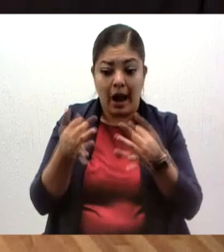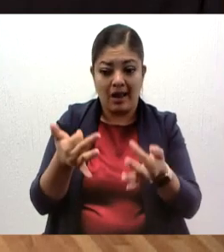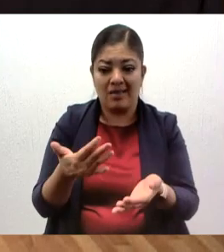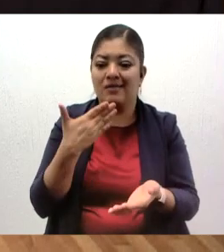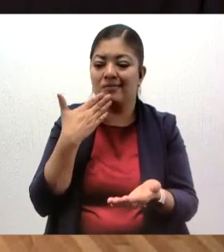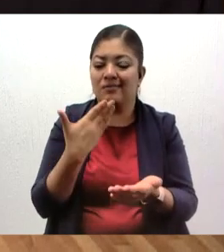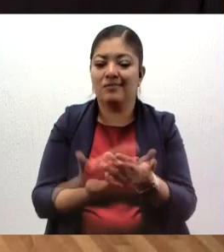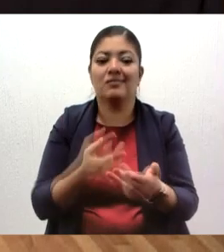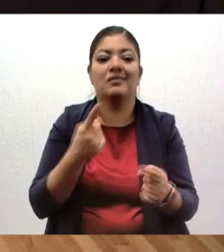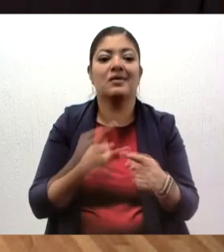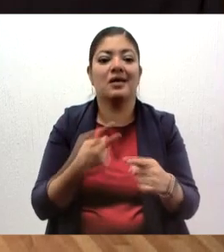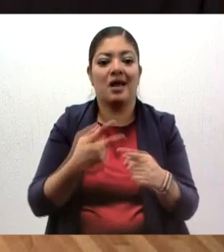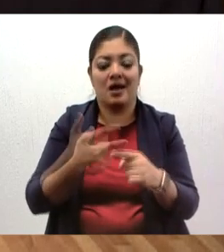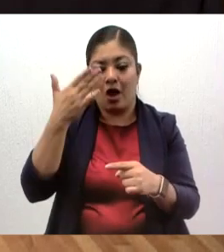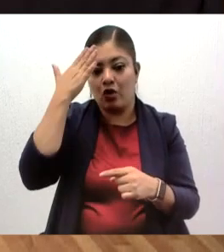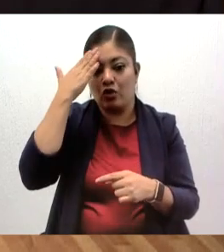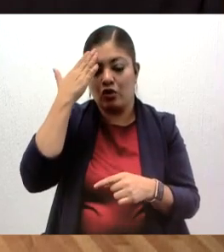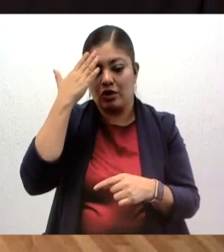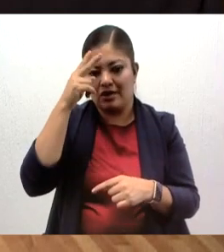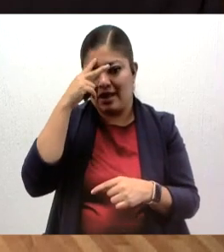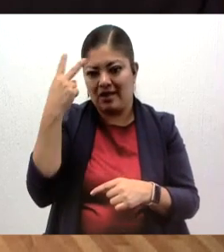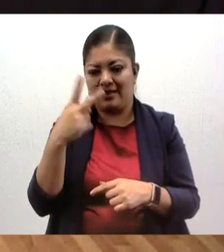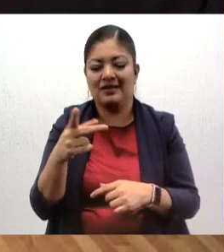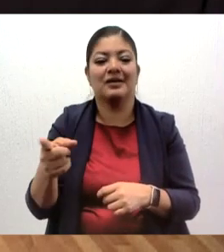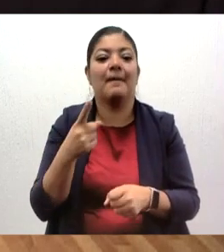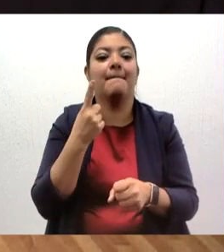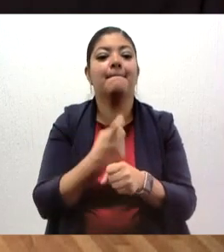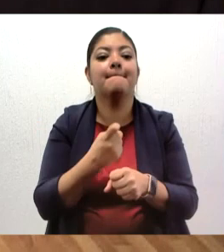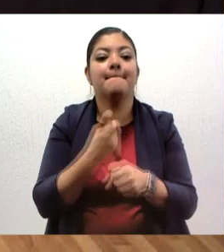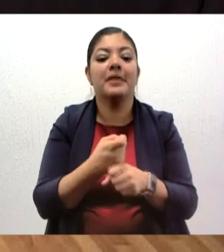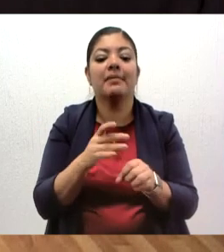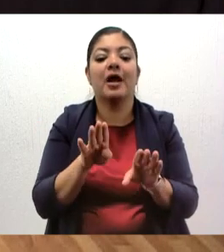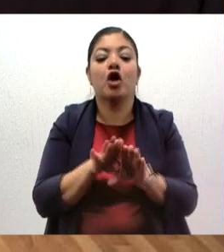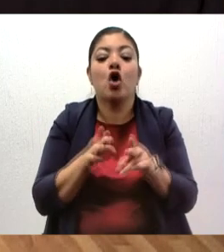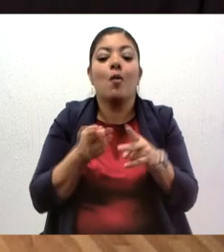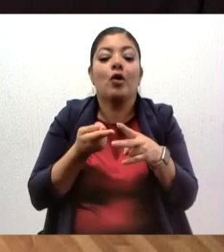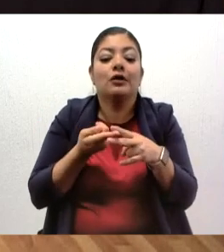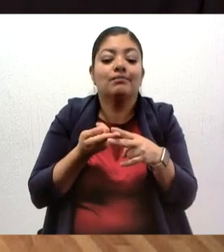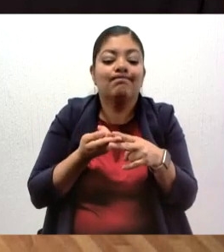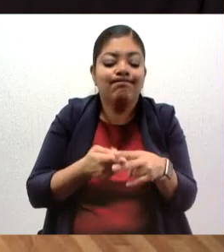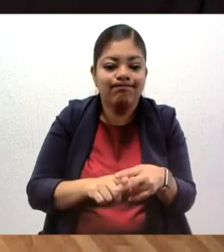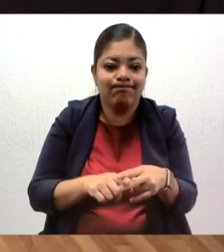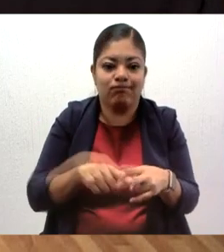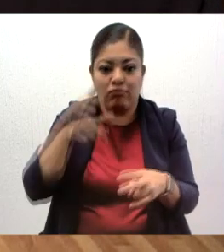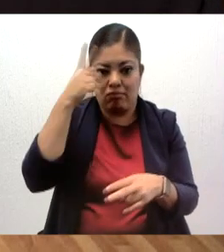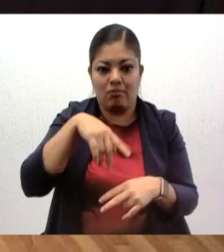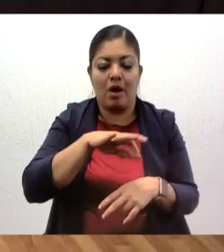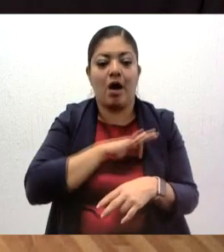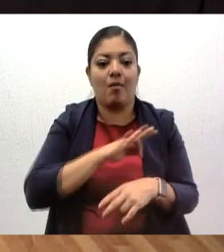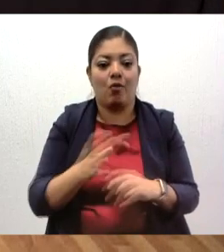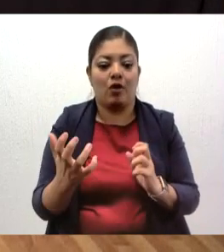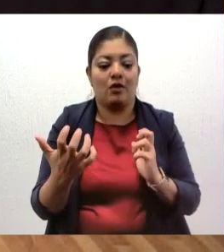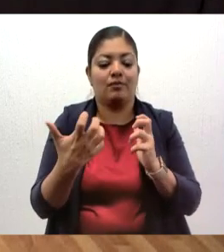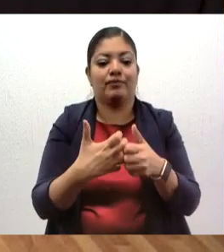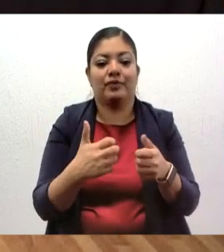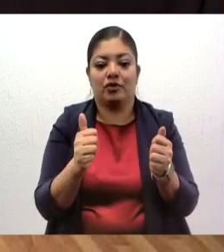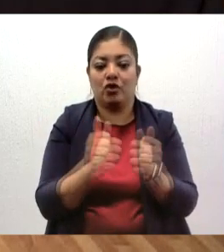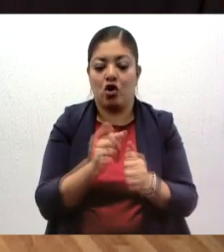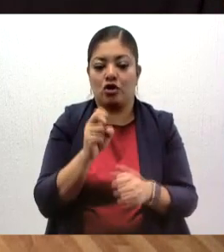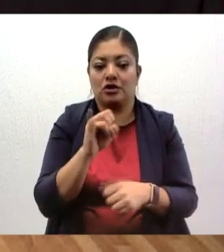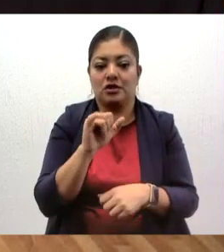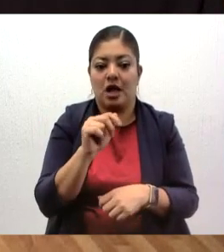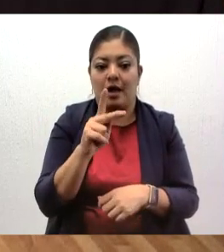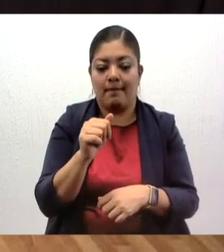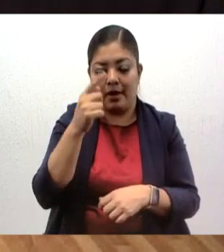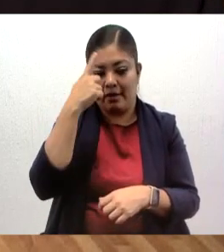autoridades nacionales es un primer saque es un piso a efecto de poder coadyuvar con el siapa para sí poder